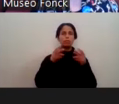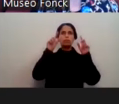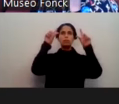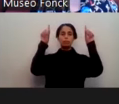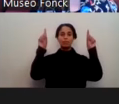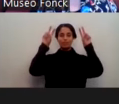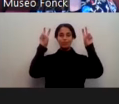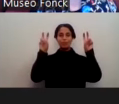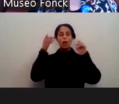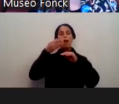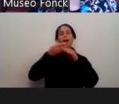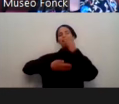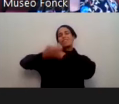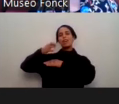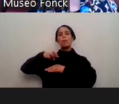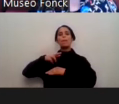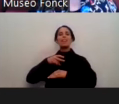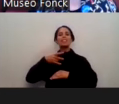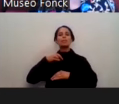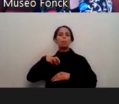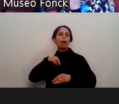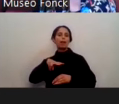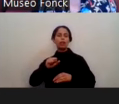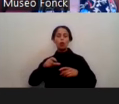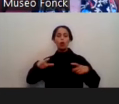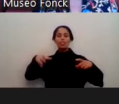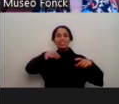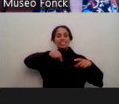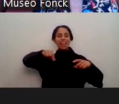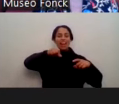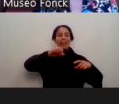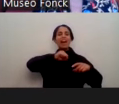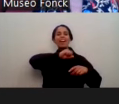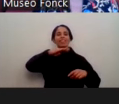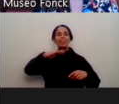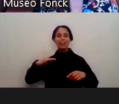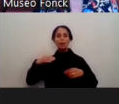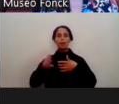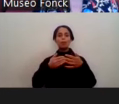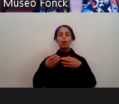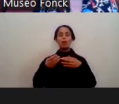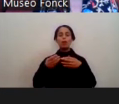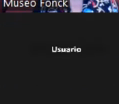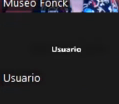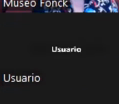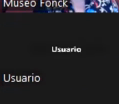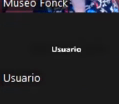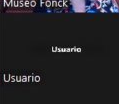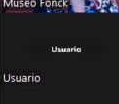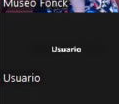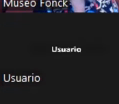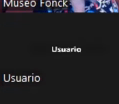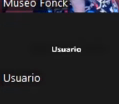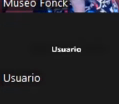El pasado prehispánico de Salar de Atacama, entorno natural, modo de vida y consumo de